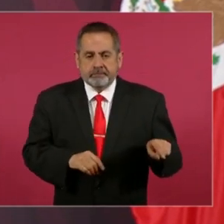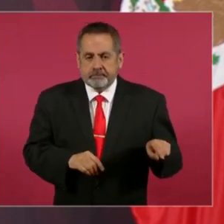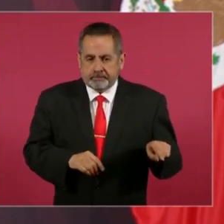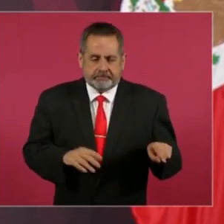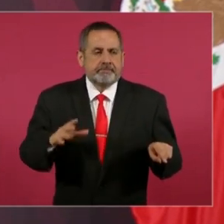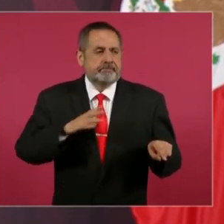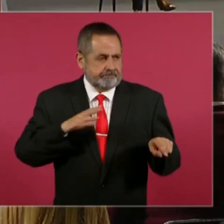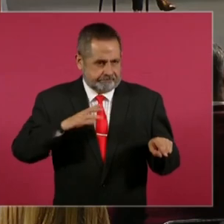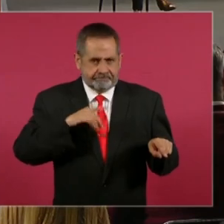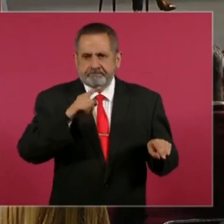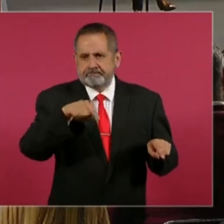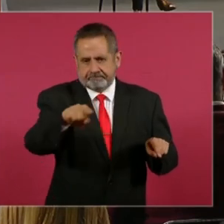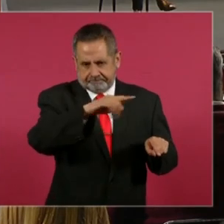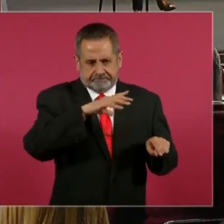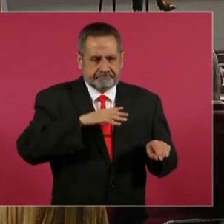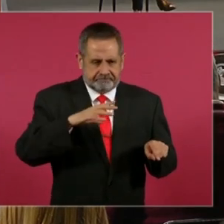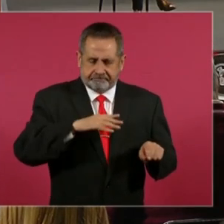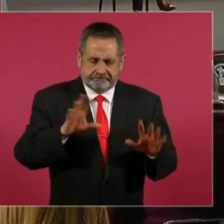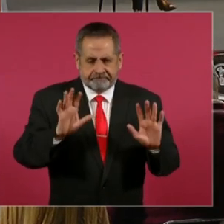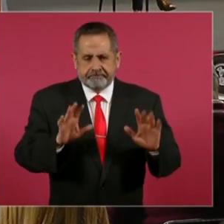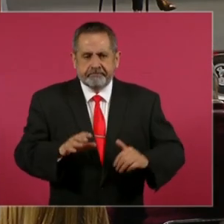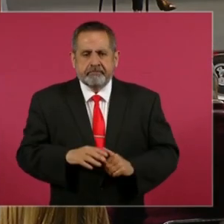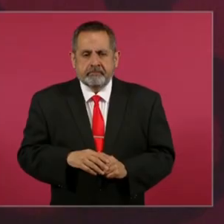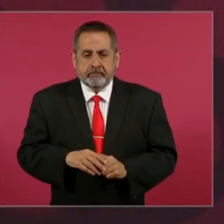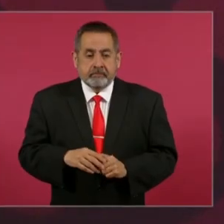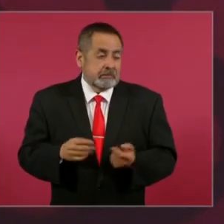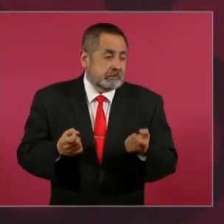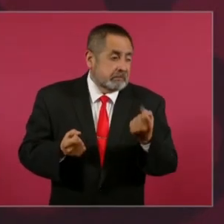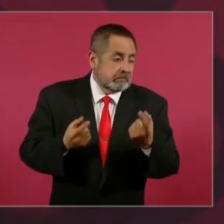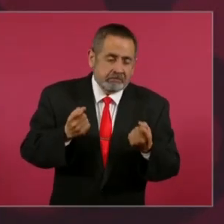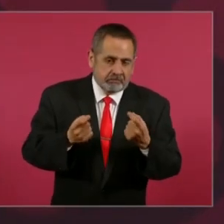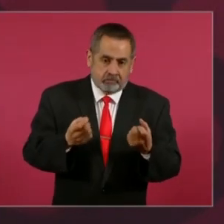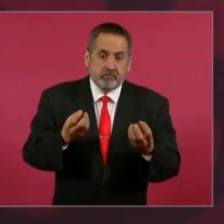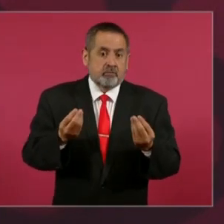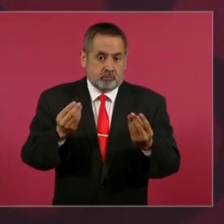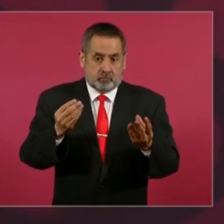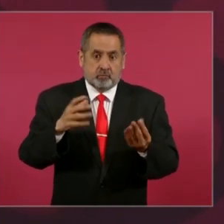Así hay, pues. No son pocos, ¿eh?